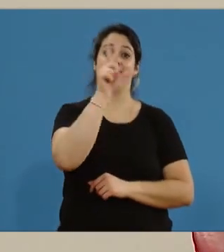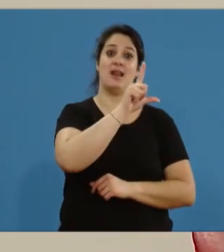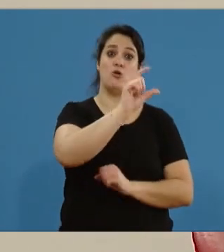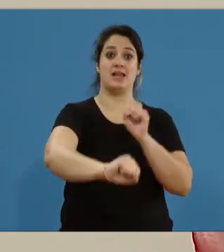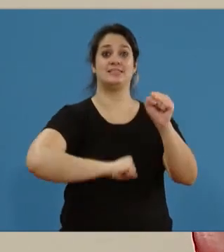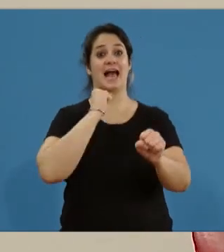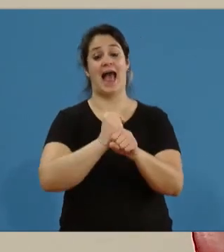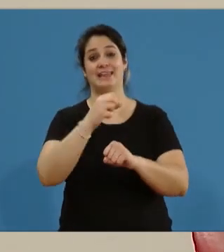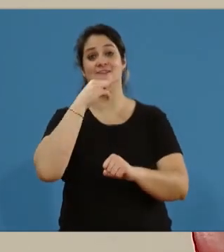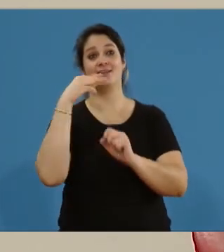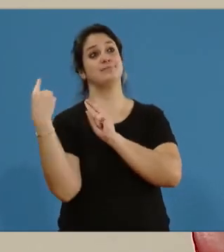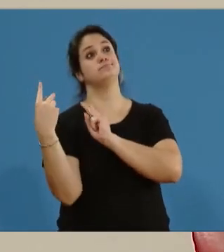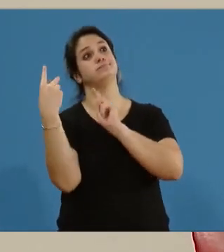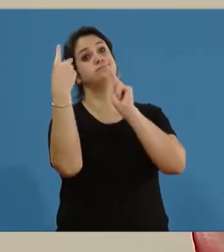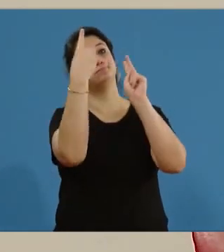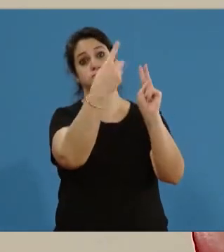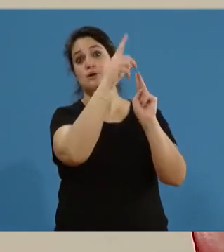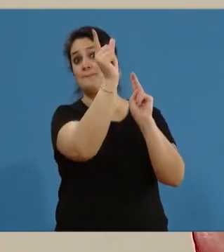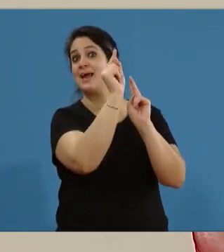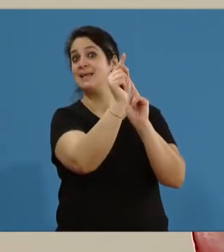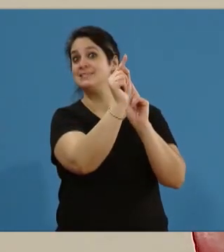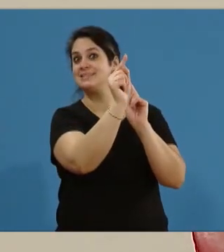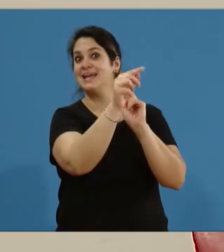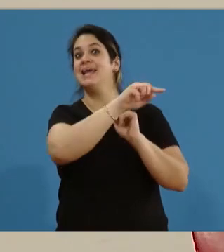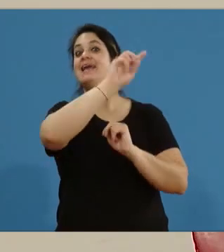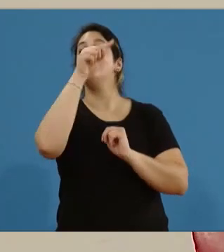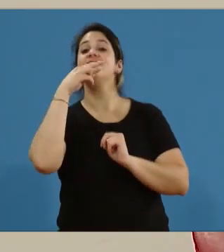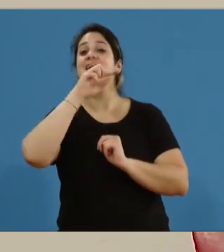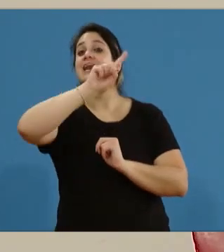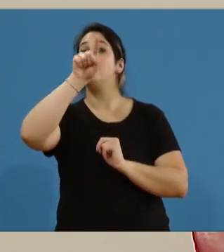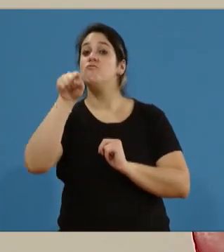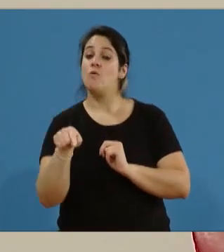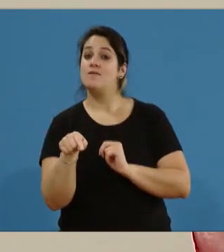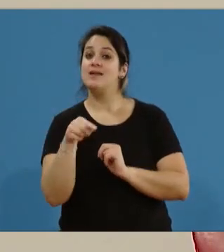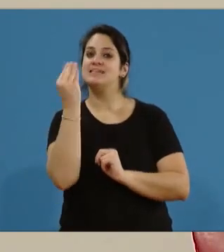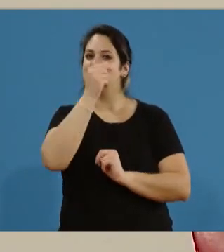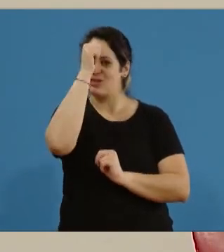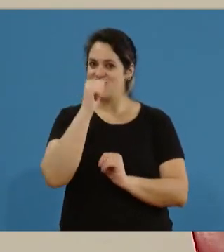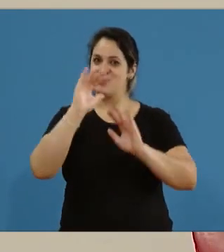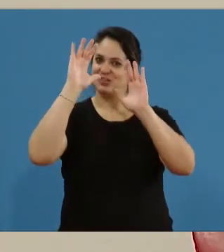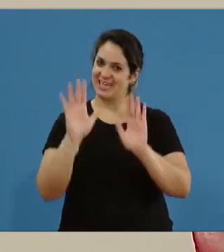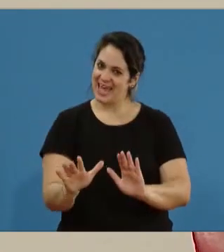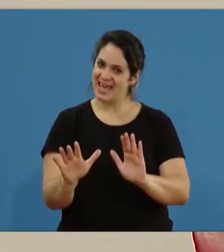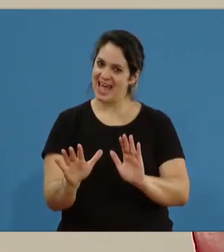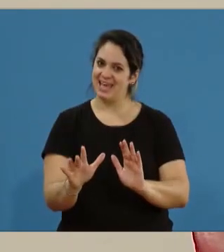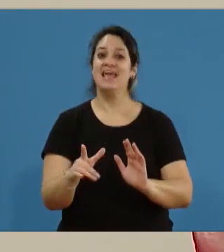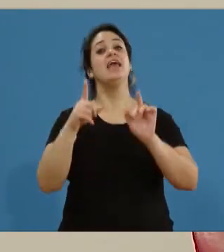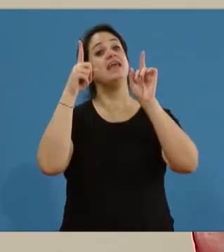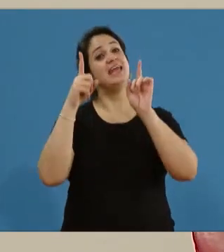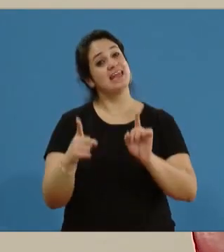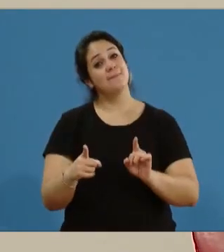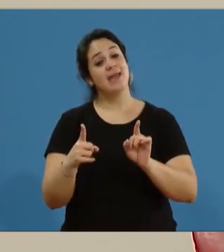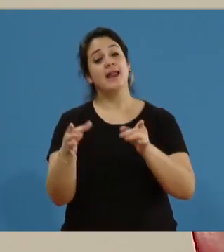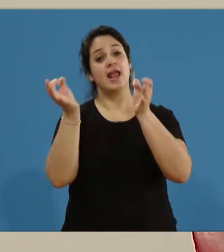los lunes en la madrugada y regresa los viernes por la tardecita. Solo está en la casa los